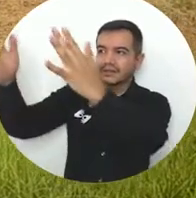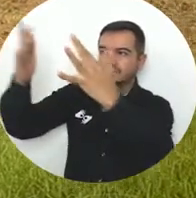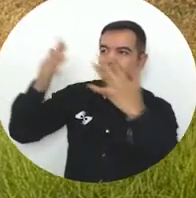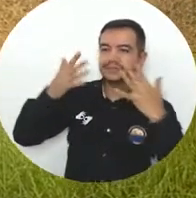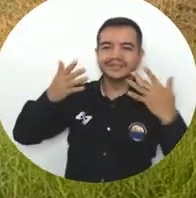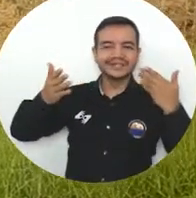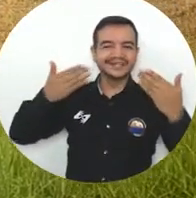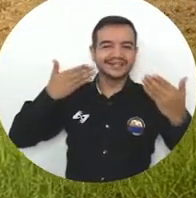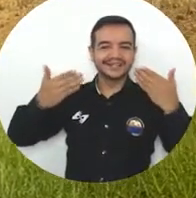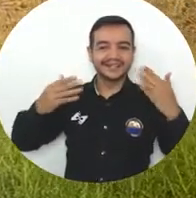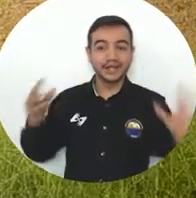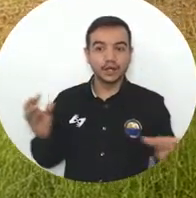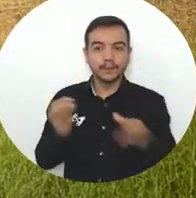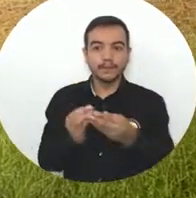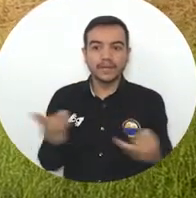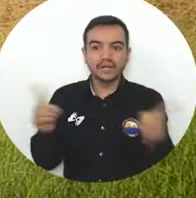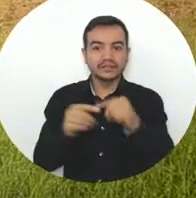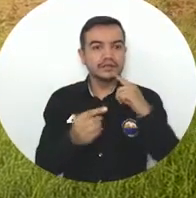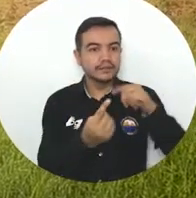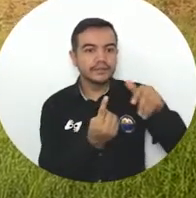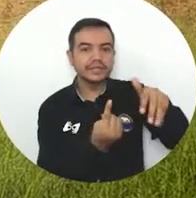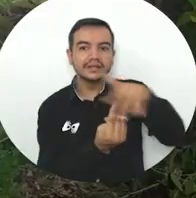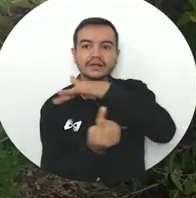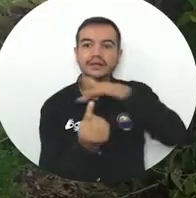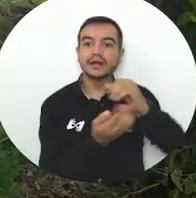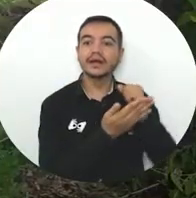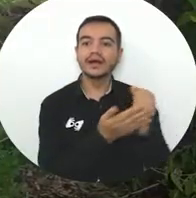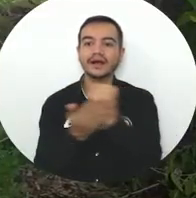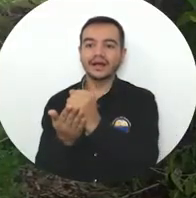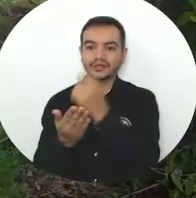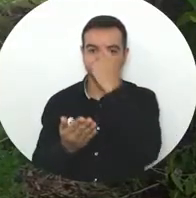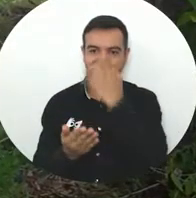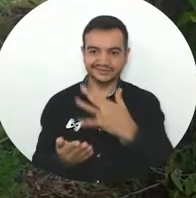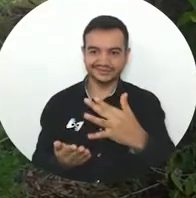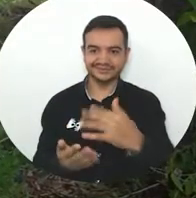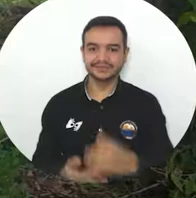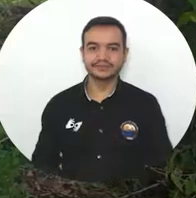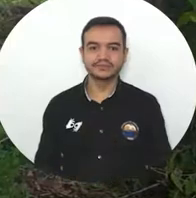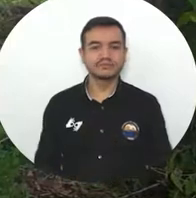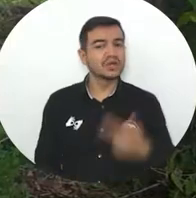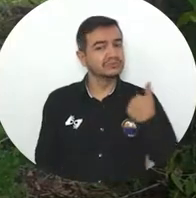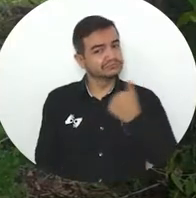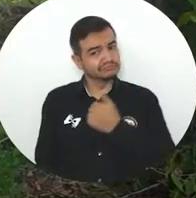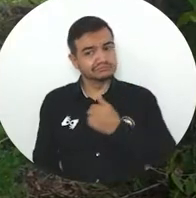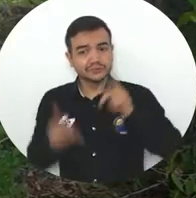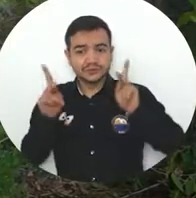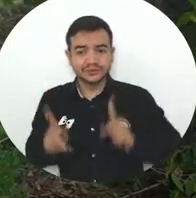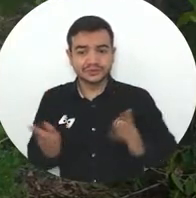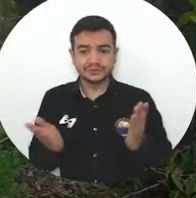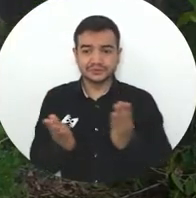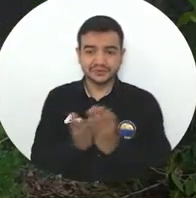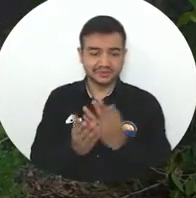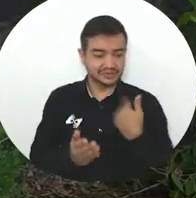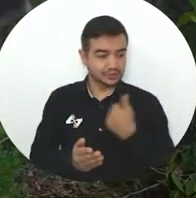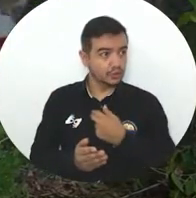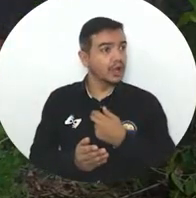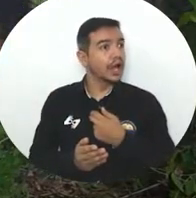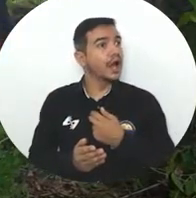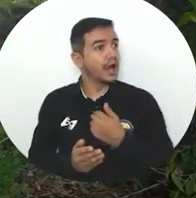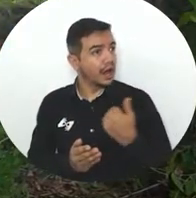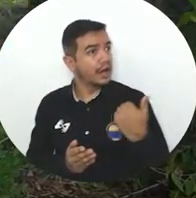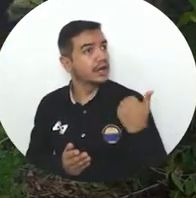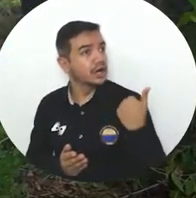fresco y la otra porque ayuda al ambiente de la ciudad. Como tal, los estudiantes nos apropiamos de estas actividades